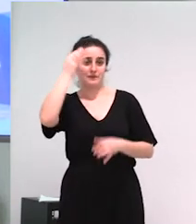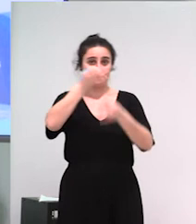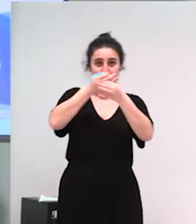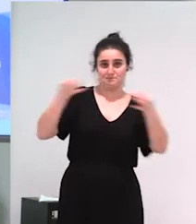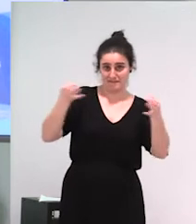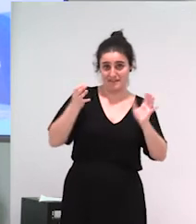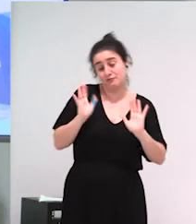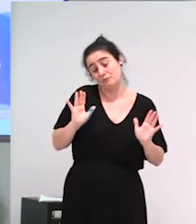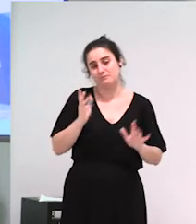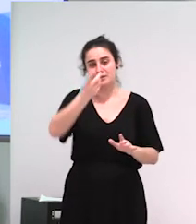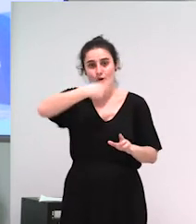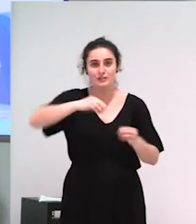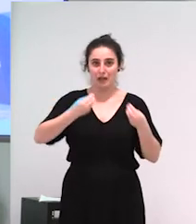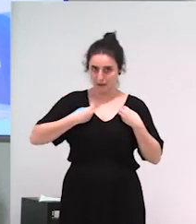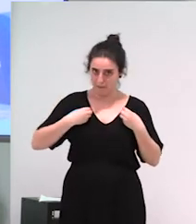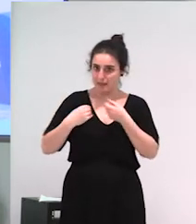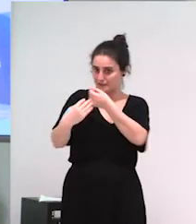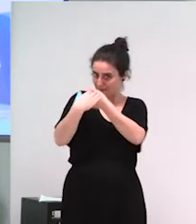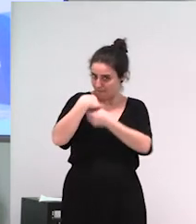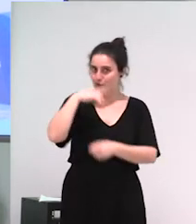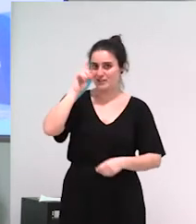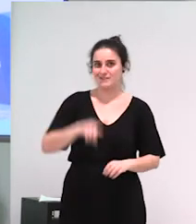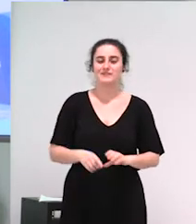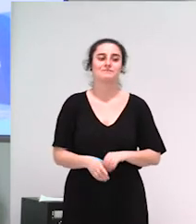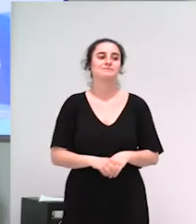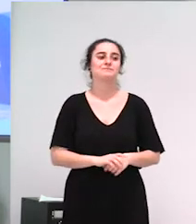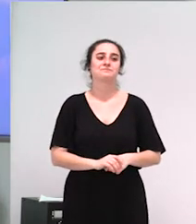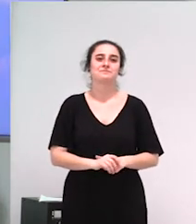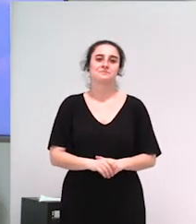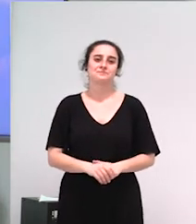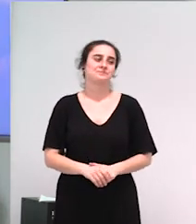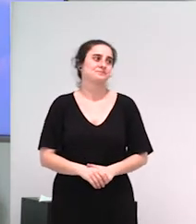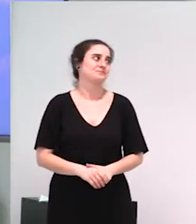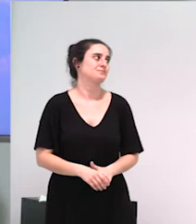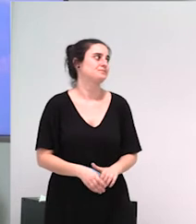unas implicaciones sobre nuestras vidas cuando decimos esto.